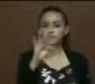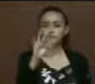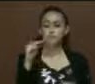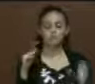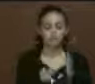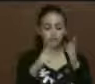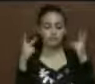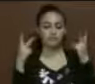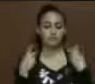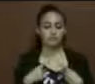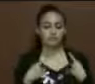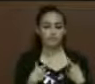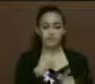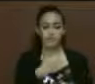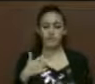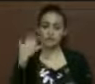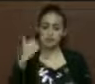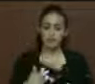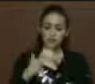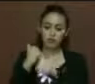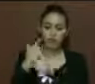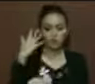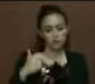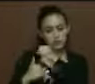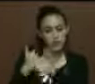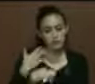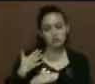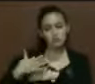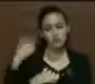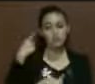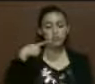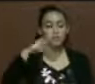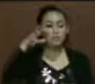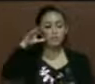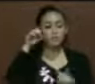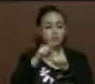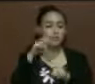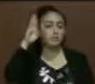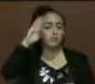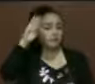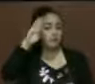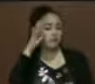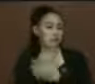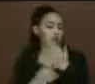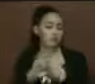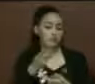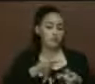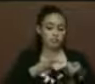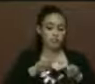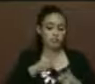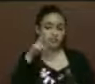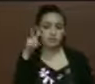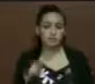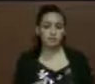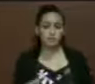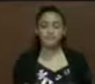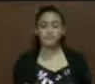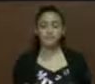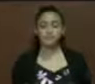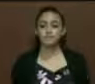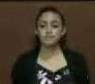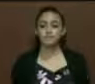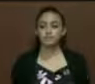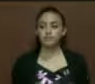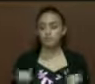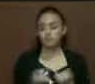140,000 cada 5 años. Pero es meramente una proyección. Lo cierto es que han ido cambiando